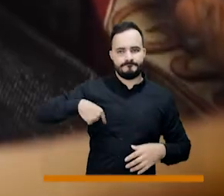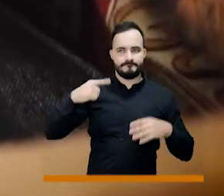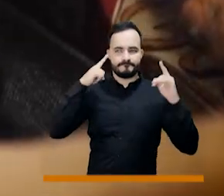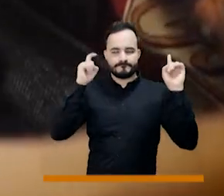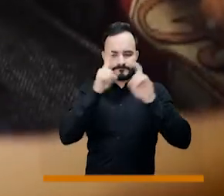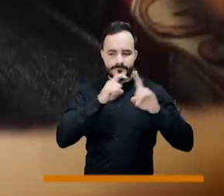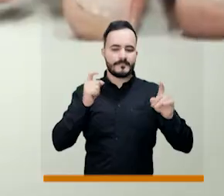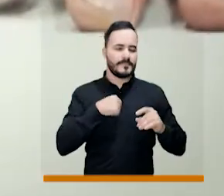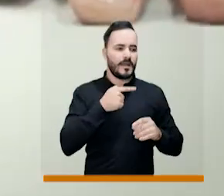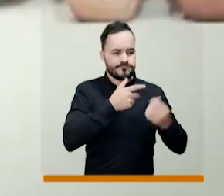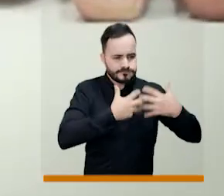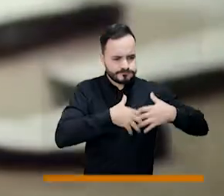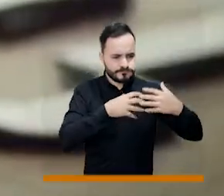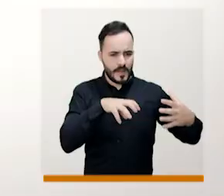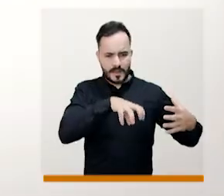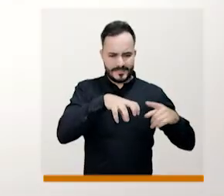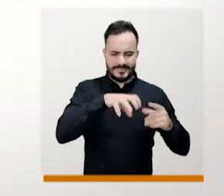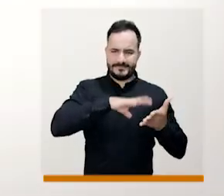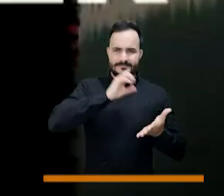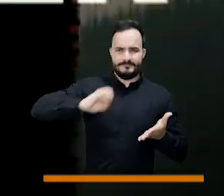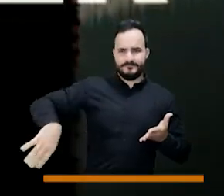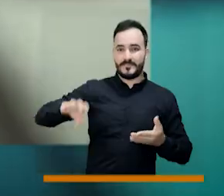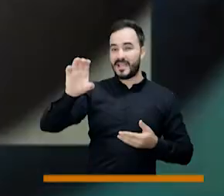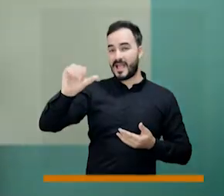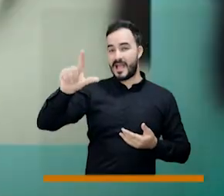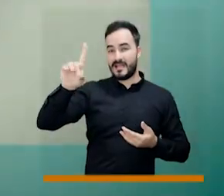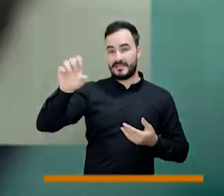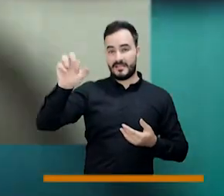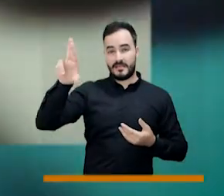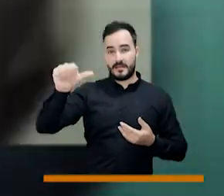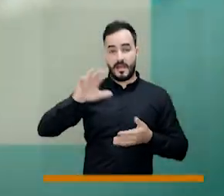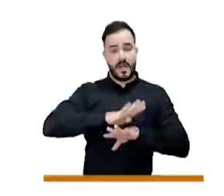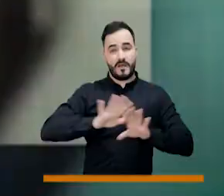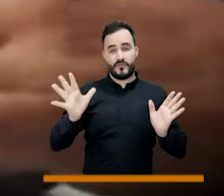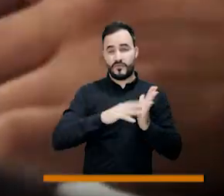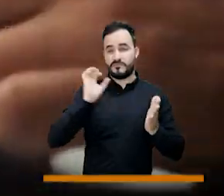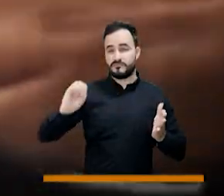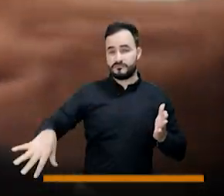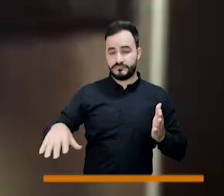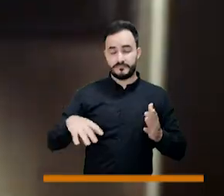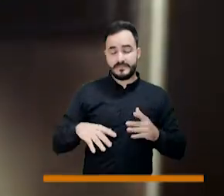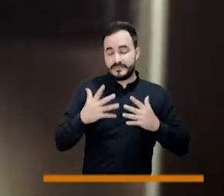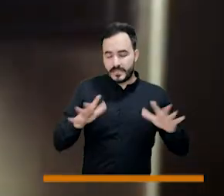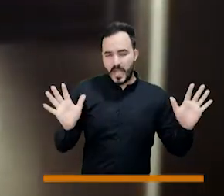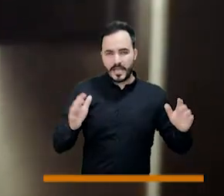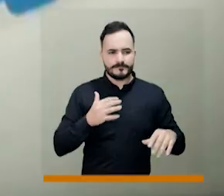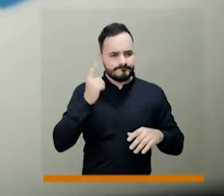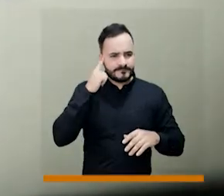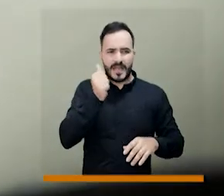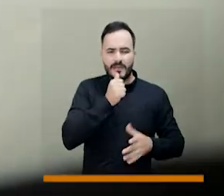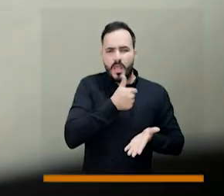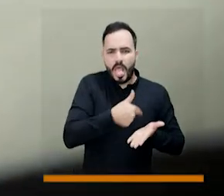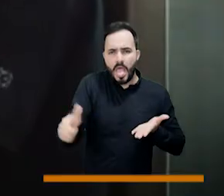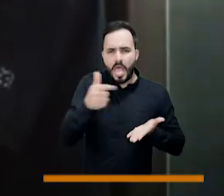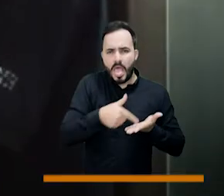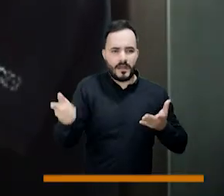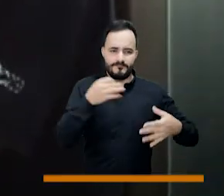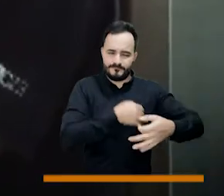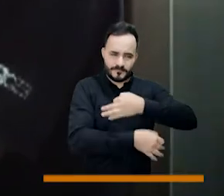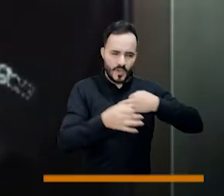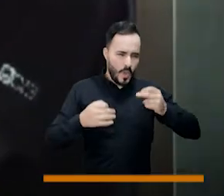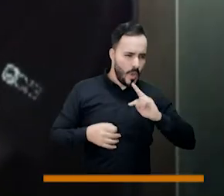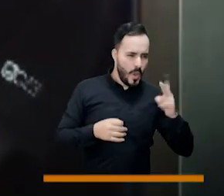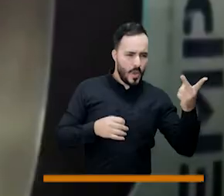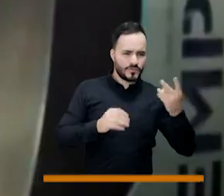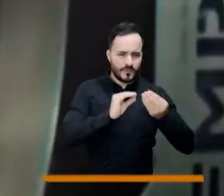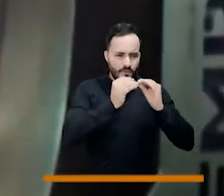proceso productivo la caldera, por ejemplo. Nosotros no estamos generando hoy emisiones de CO2, estamos haciendo un uso de un 70% menos de agua y